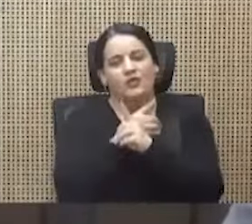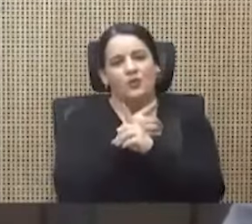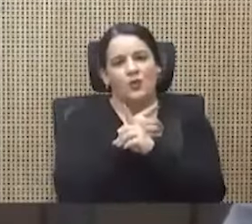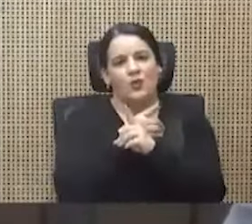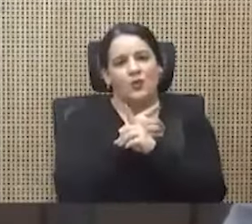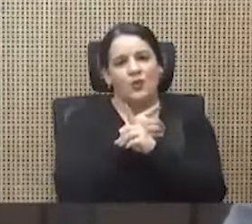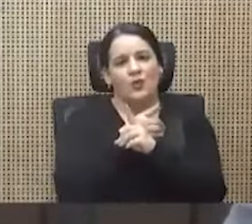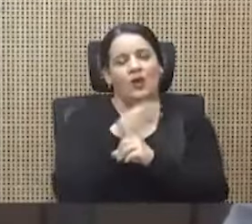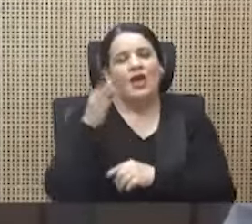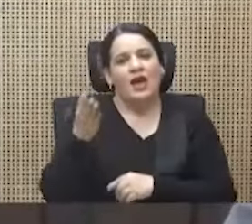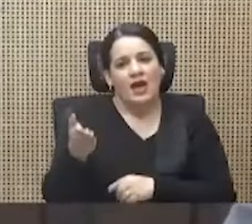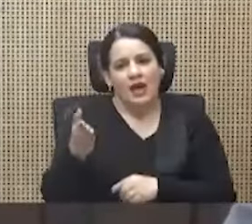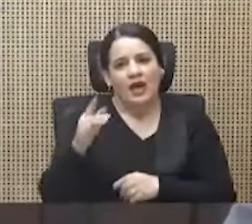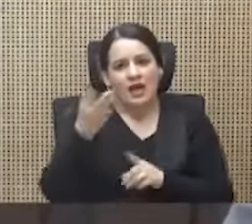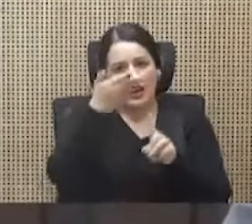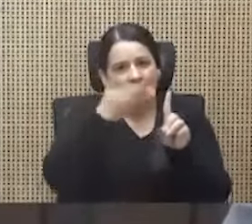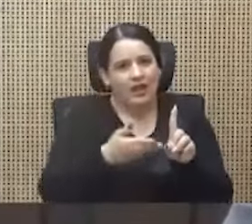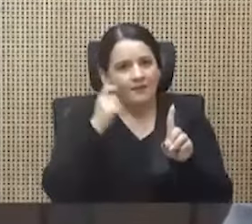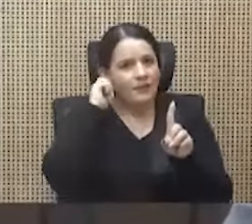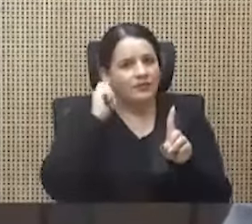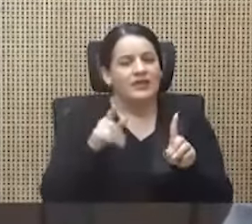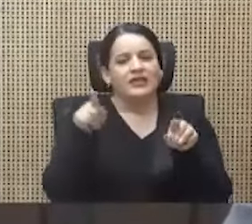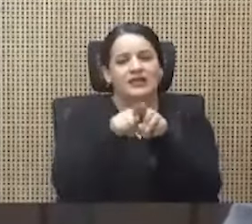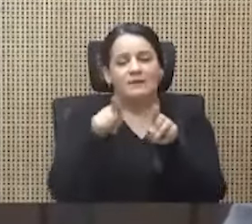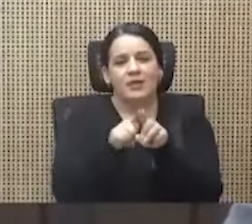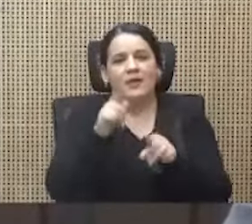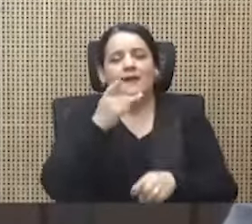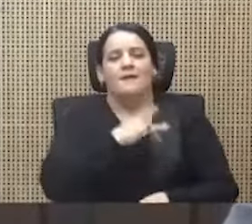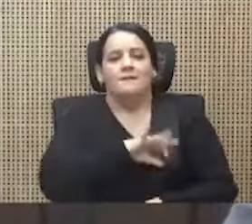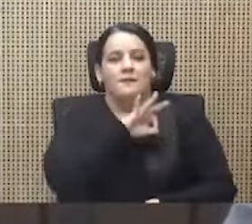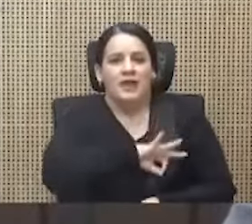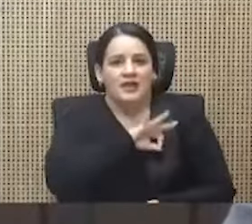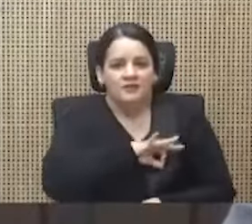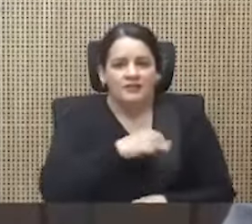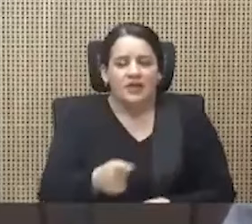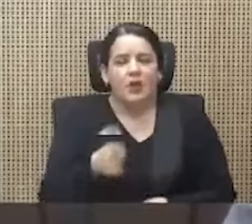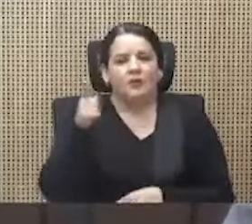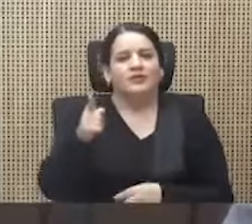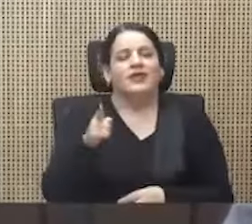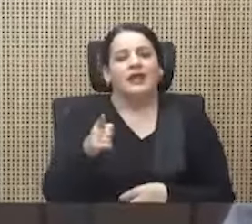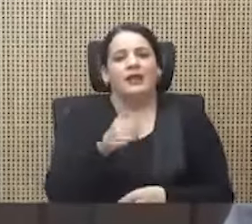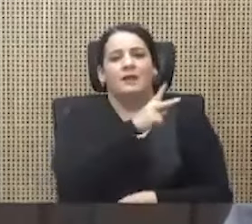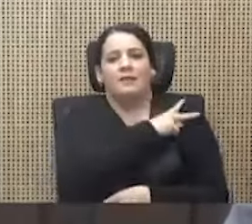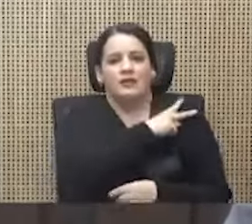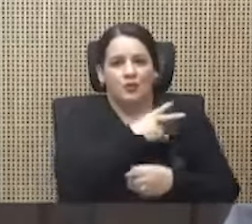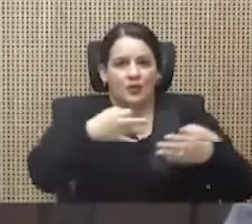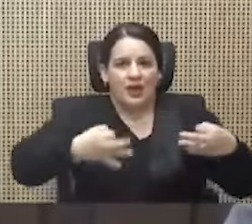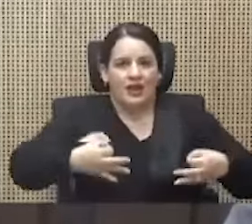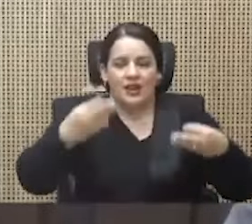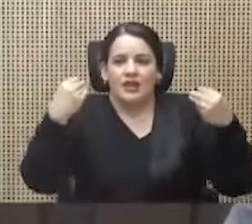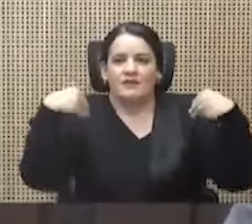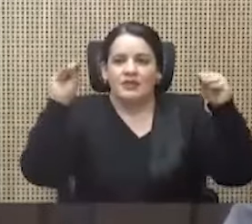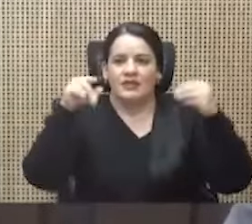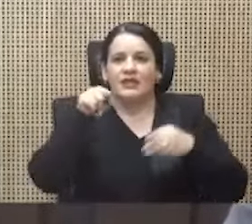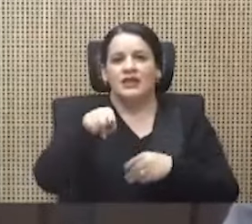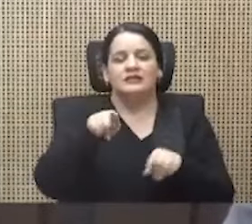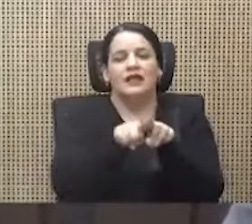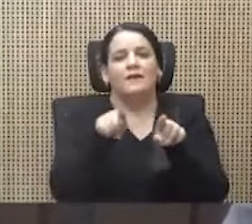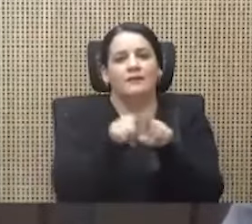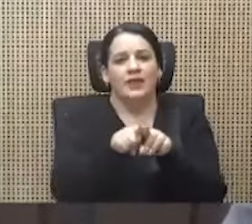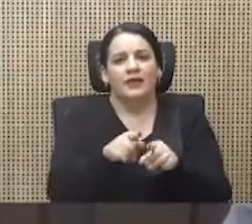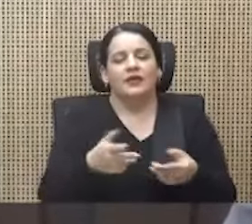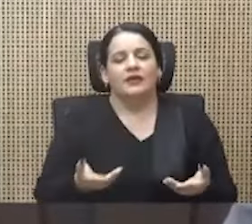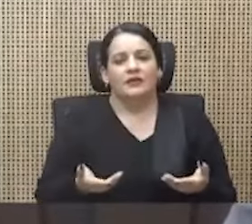han sido privilegiadas de la patronal. Mientras tanto han estado vendidas a la patronal.